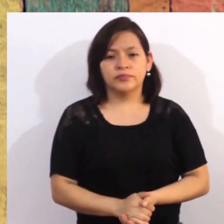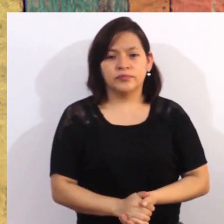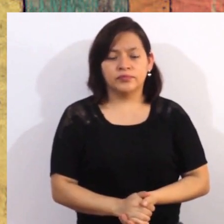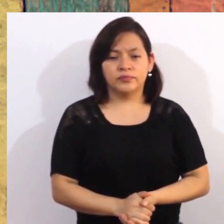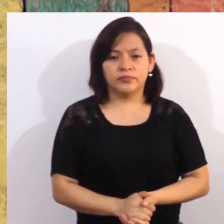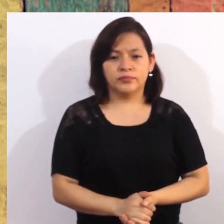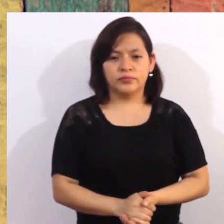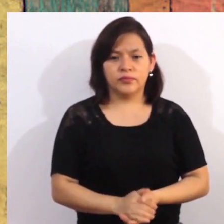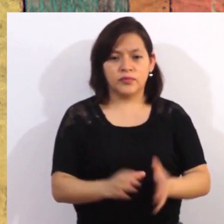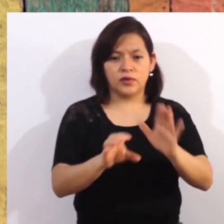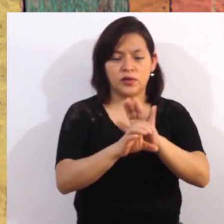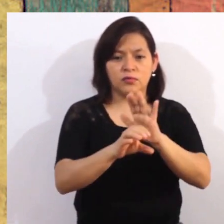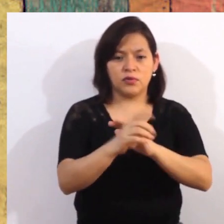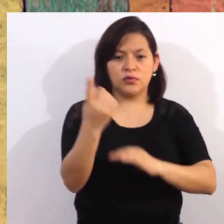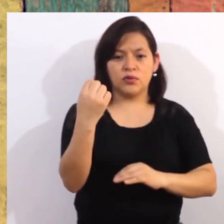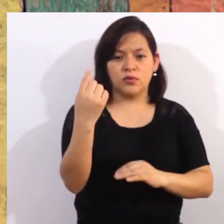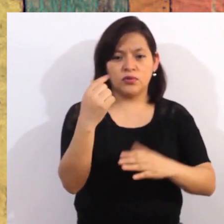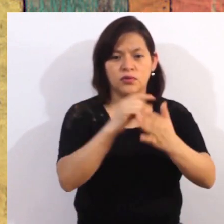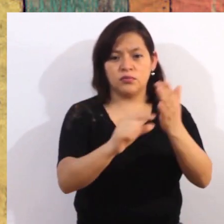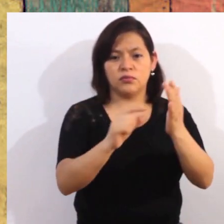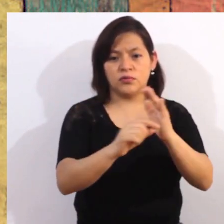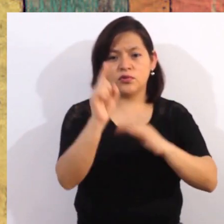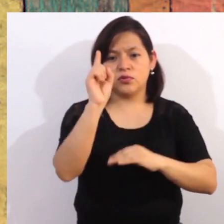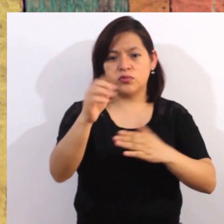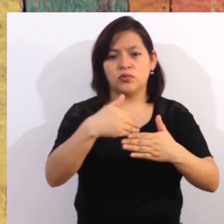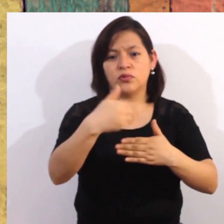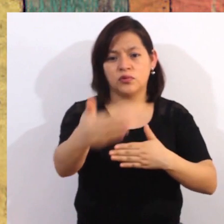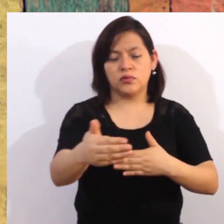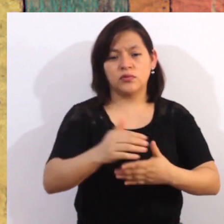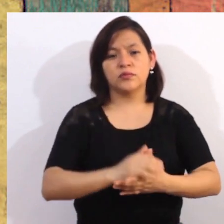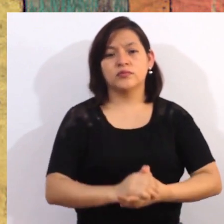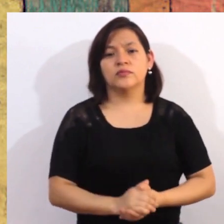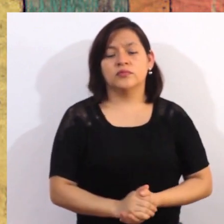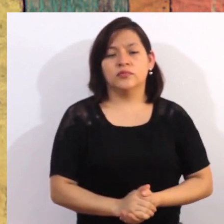veamos. Capítulo 11, versículo 1 en adelante.